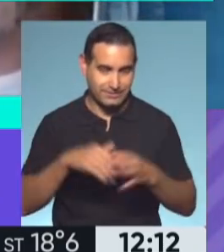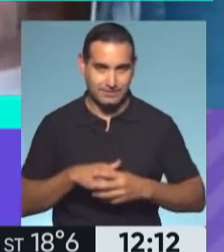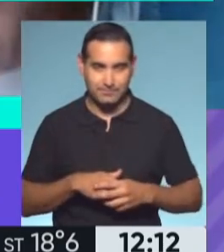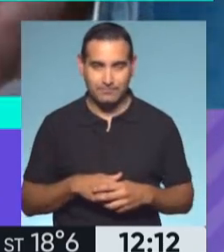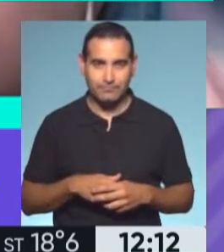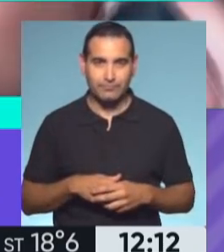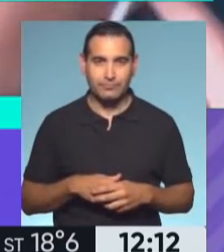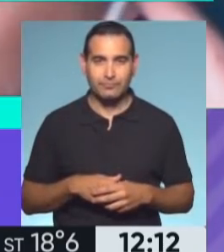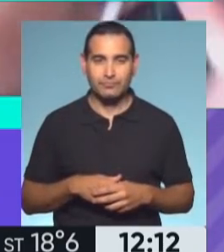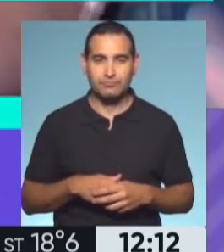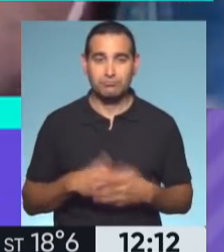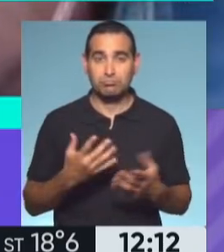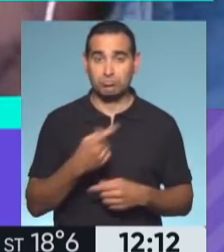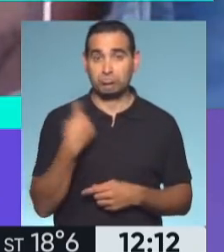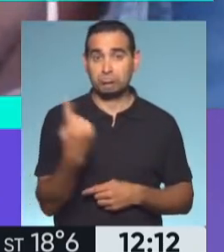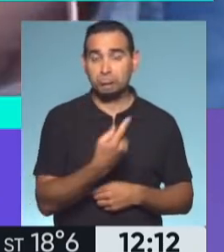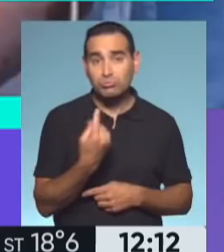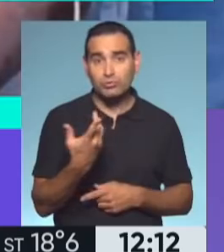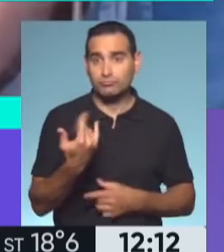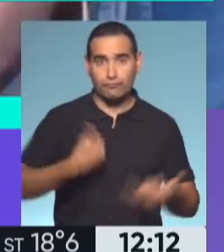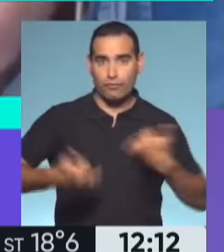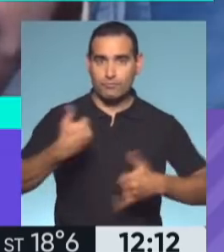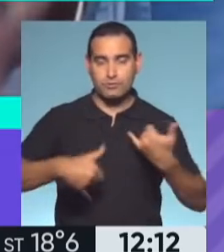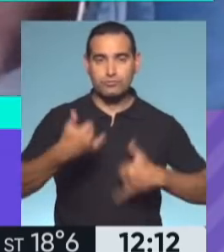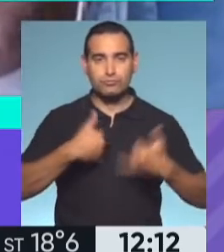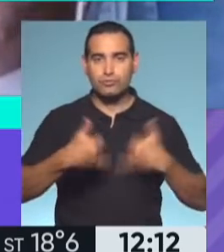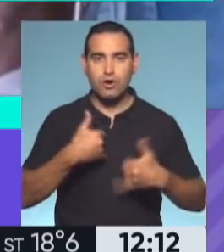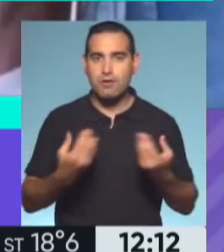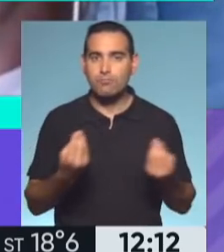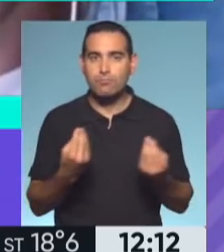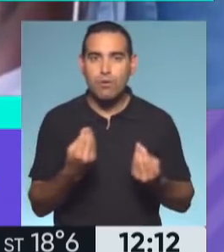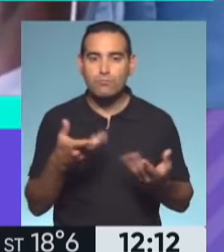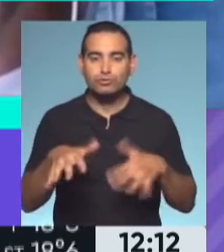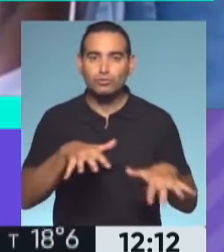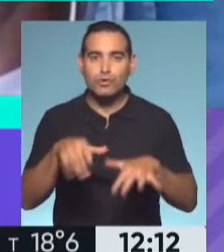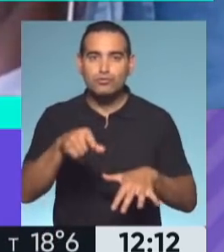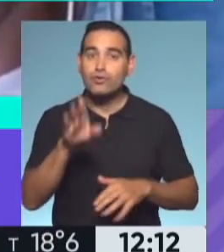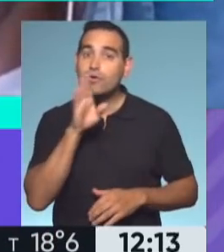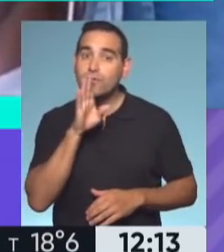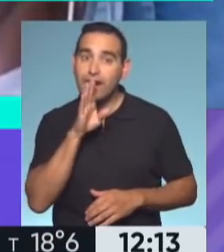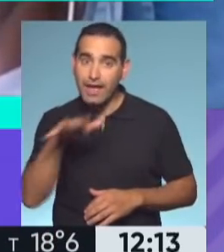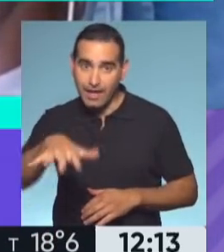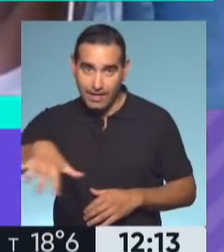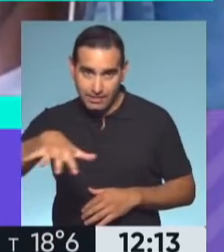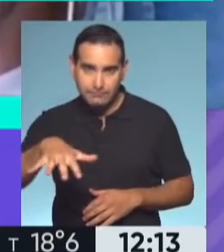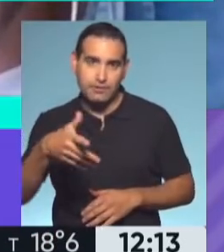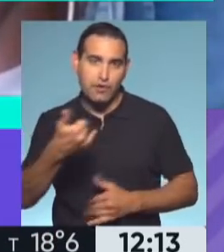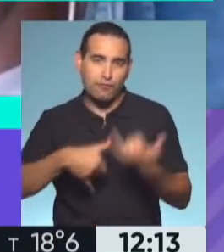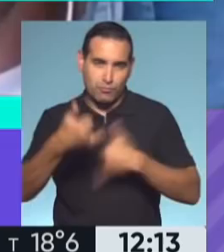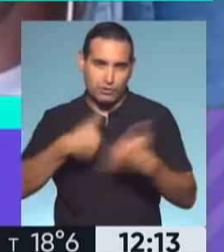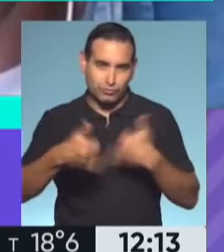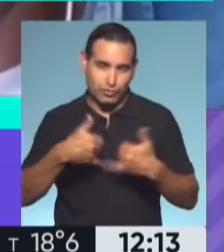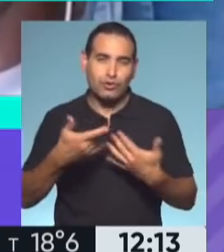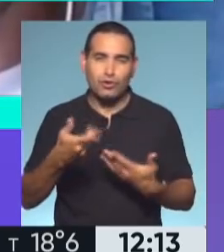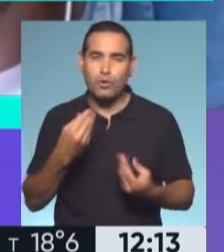perdón. nosotros recibimos permanente información sobre cómo está atravesando la situación Israel. Concretamente recibimos información